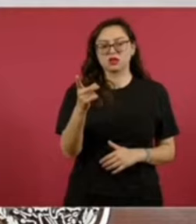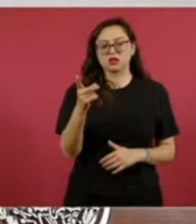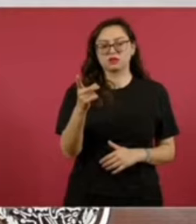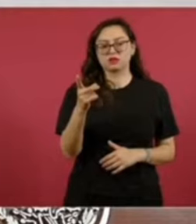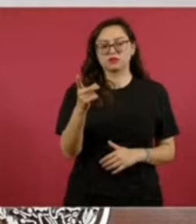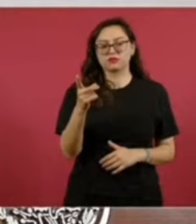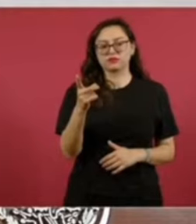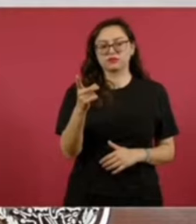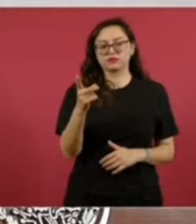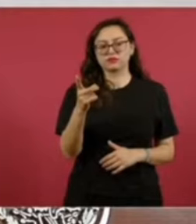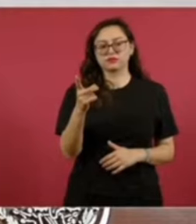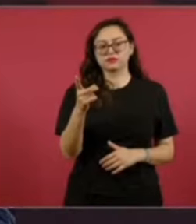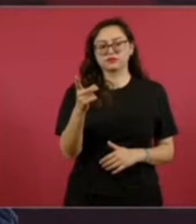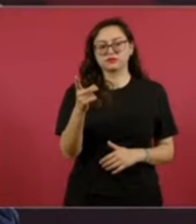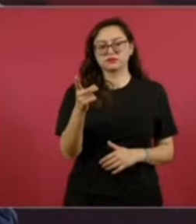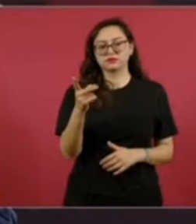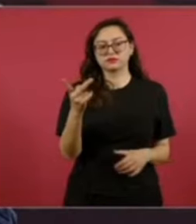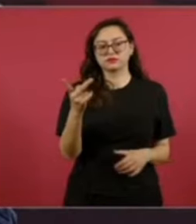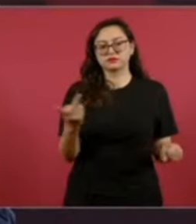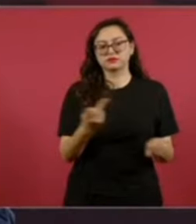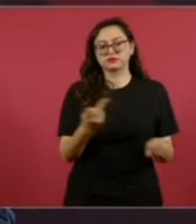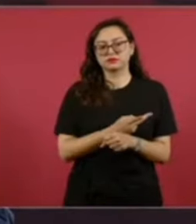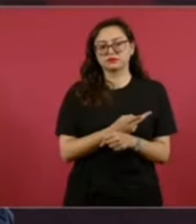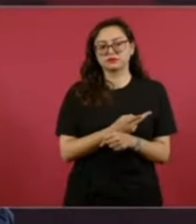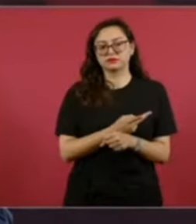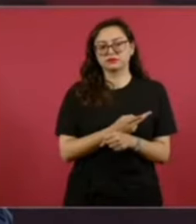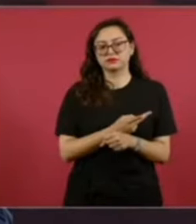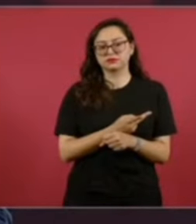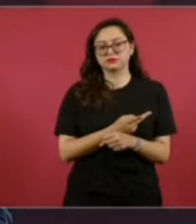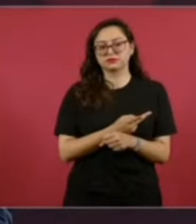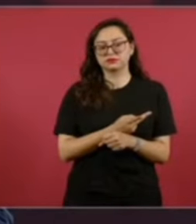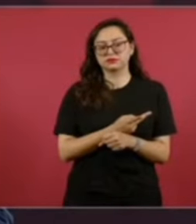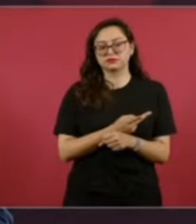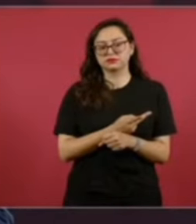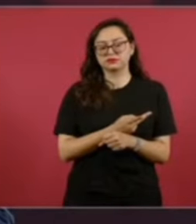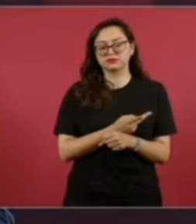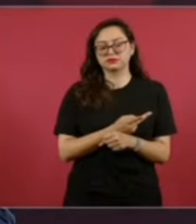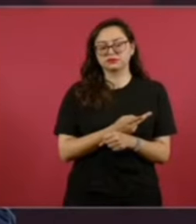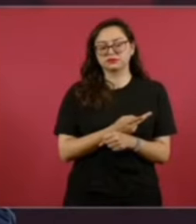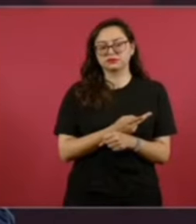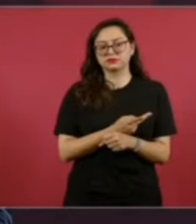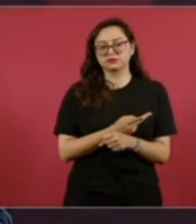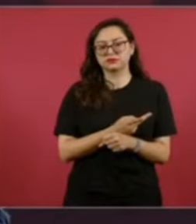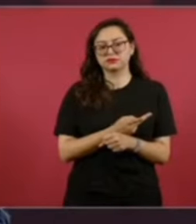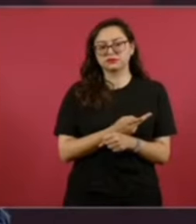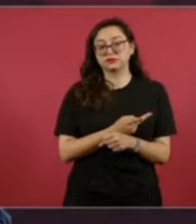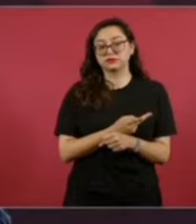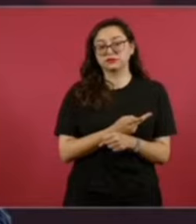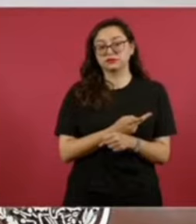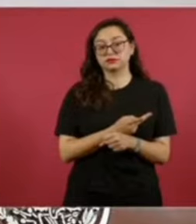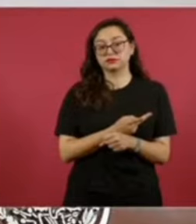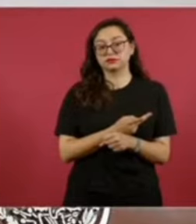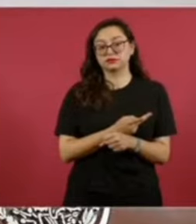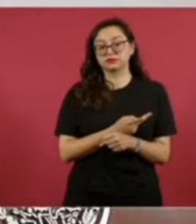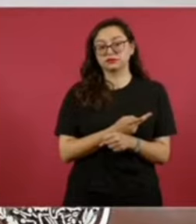y